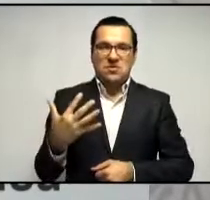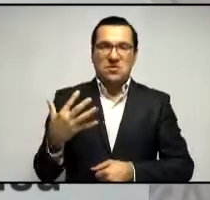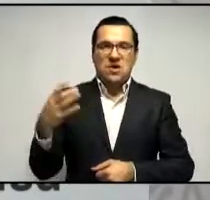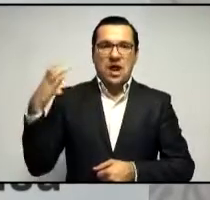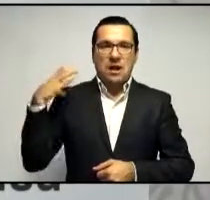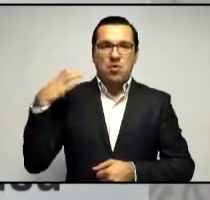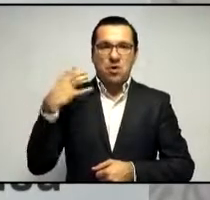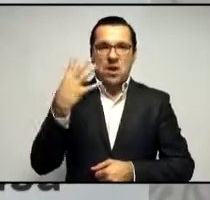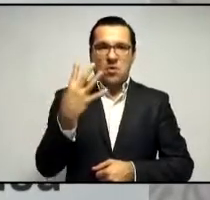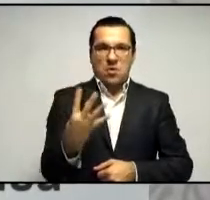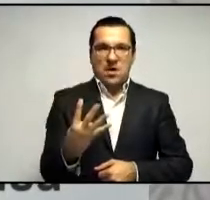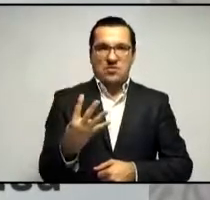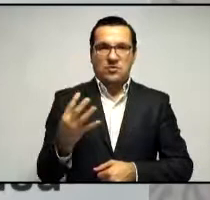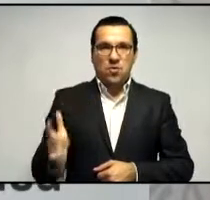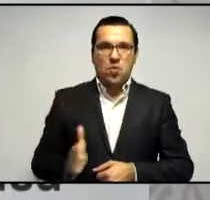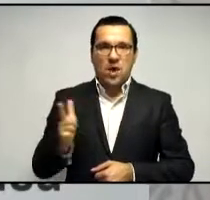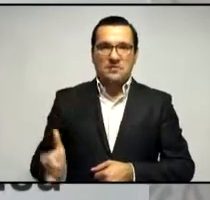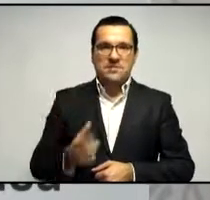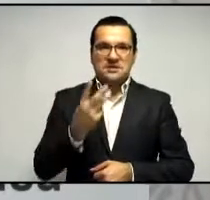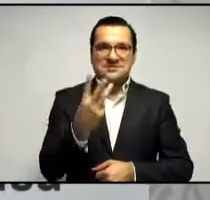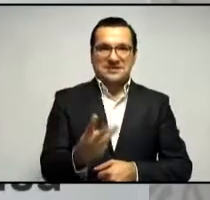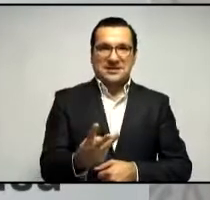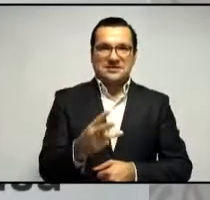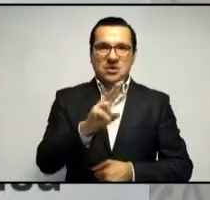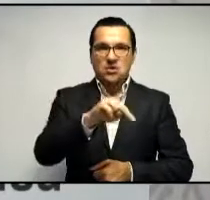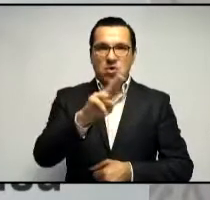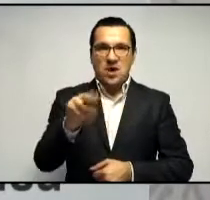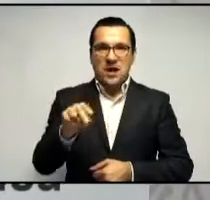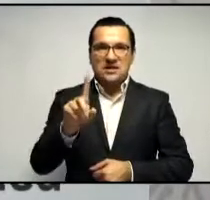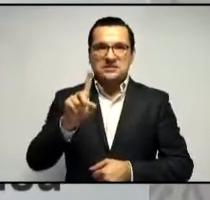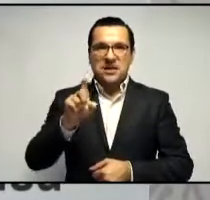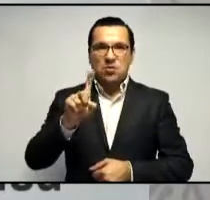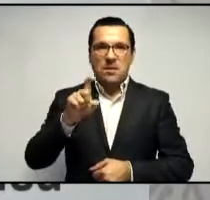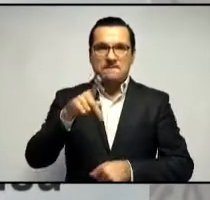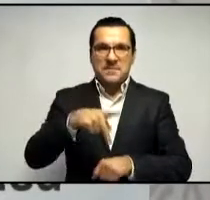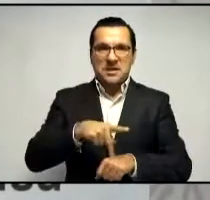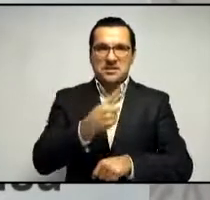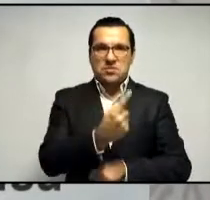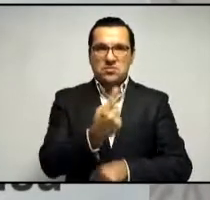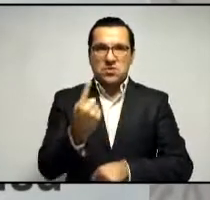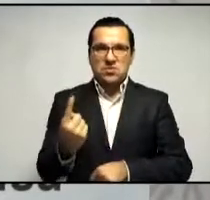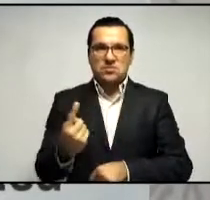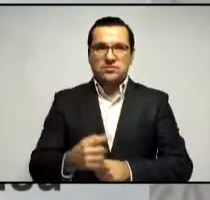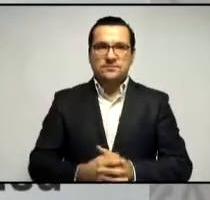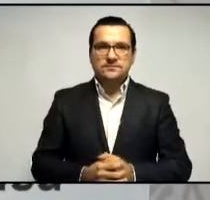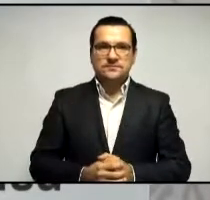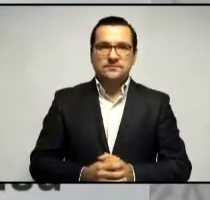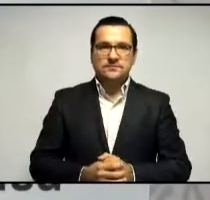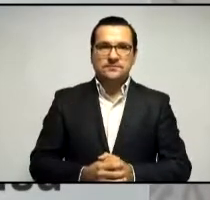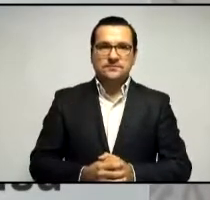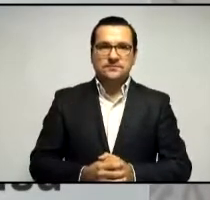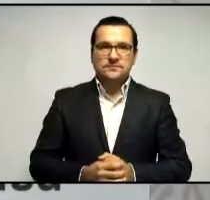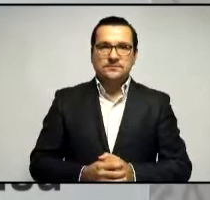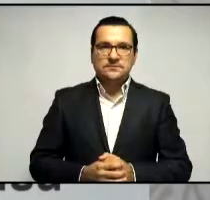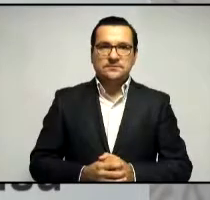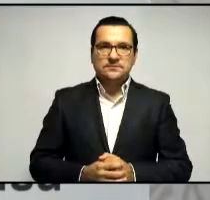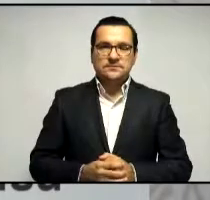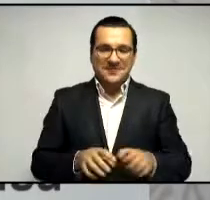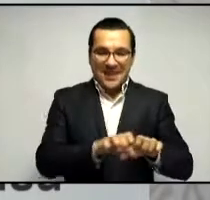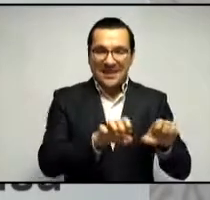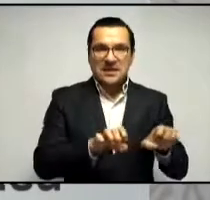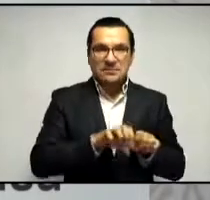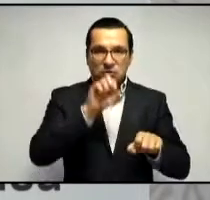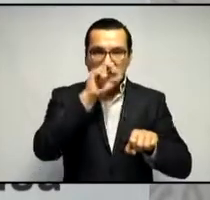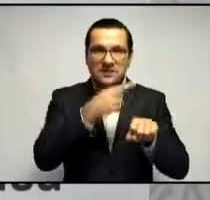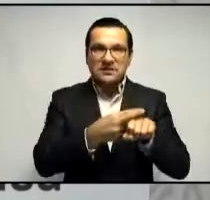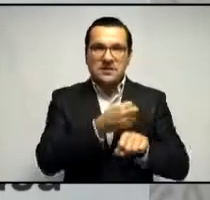4 guaymas 3 nogales y agua prieta 1 cada uno a nombre del equipo de la